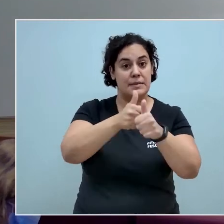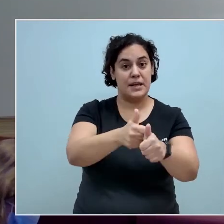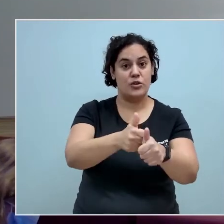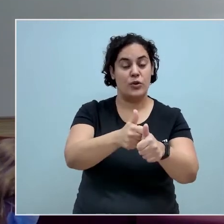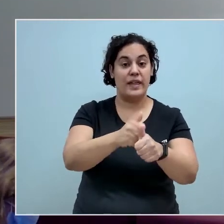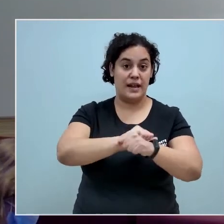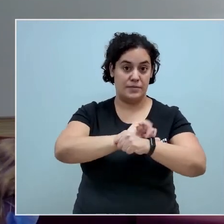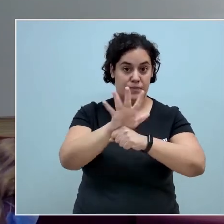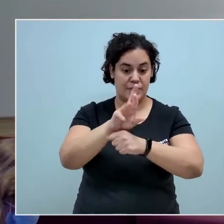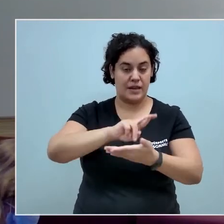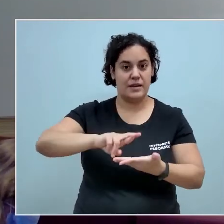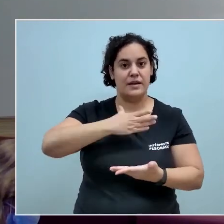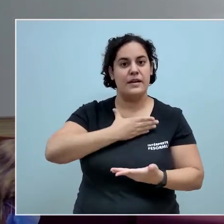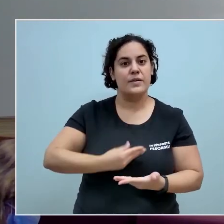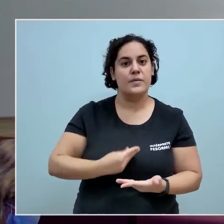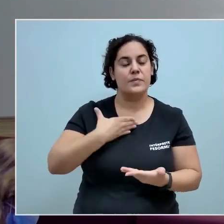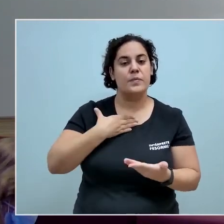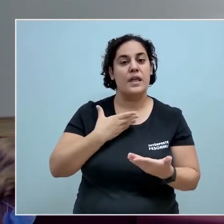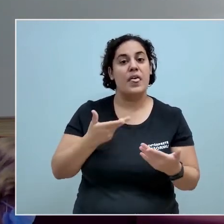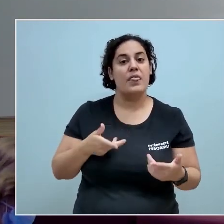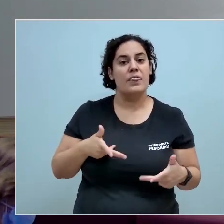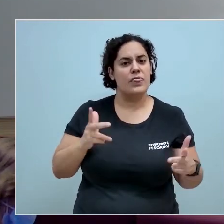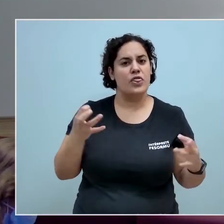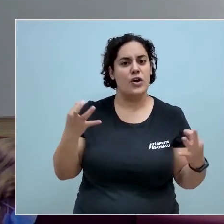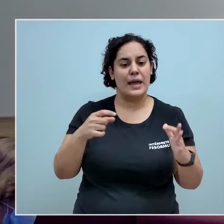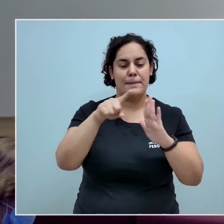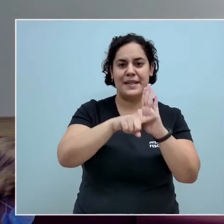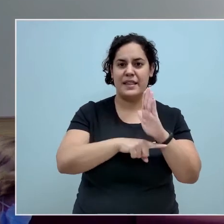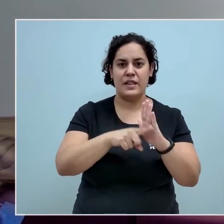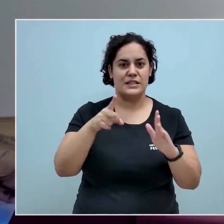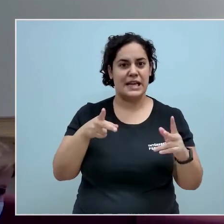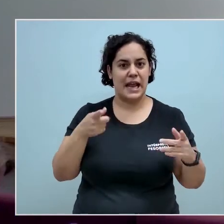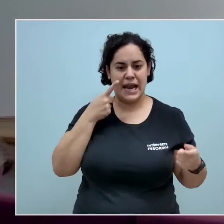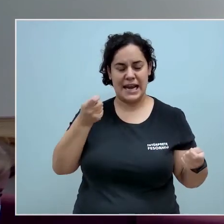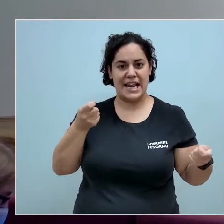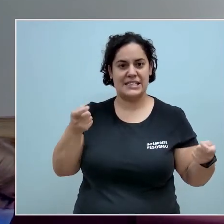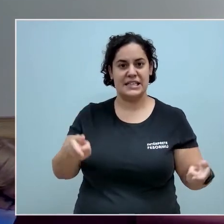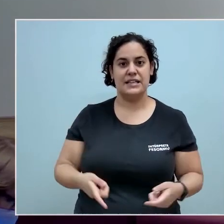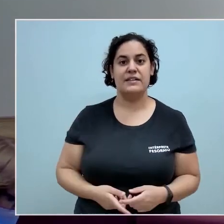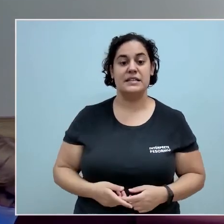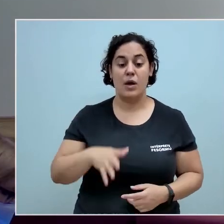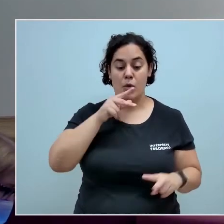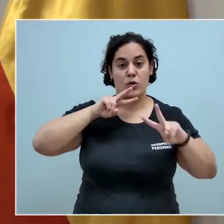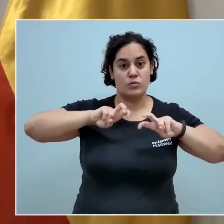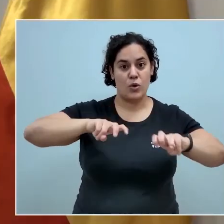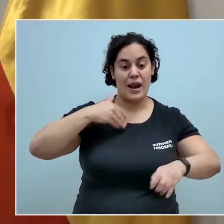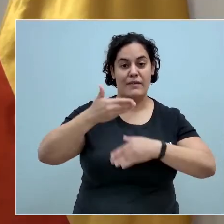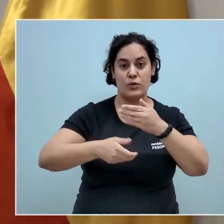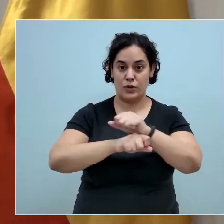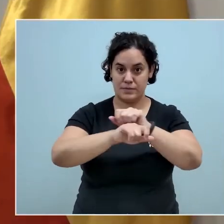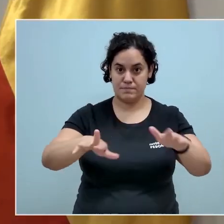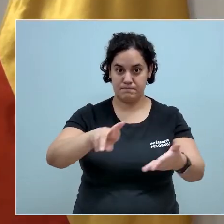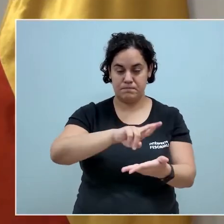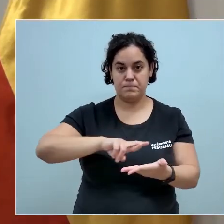la COVID-19 en la región de Murcia adoptó una serie de medidas restrictivas una vez se analizó la evolución de la pandemia en nuestra